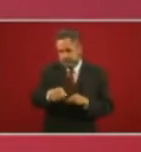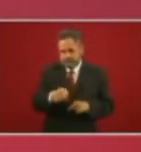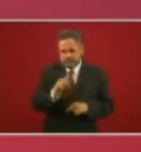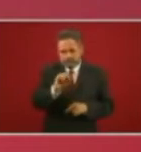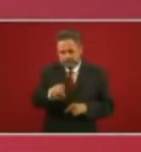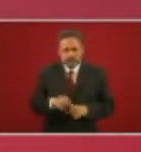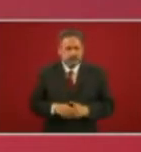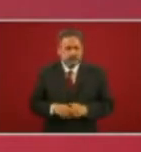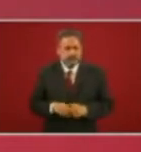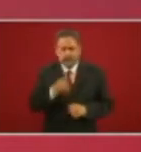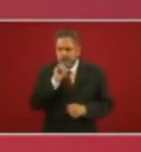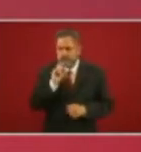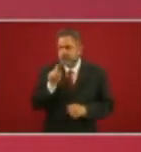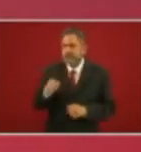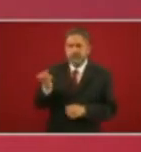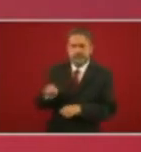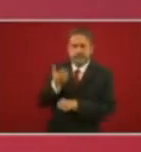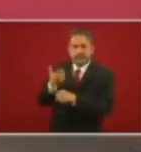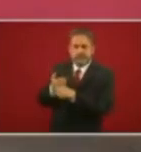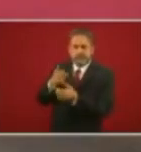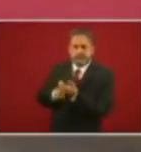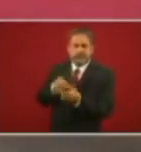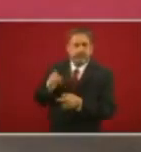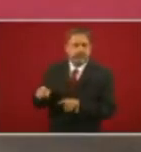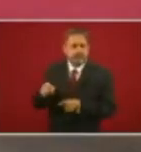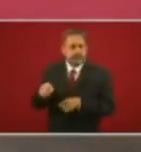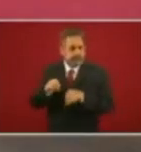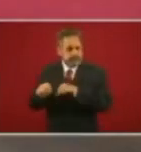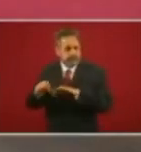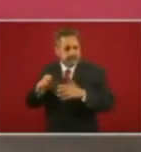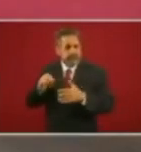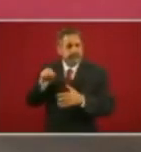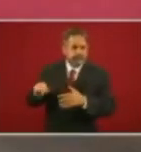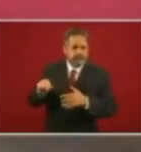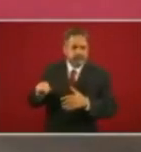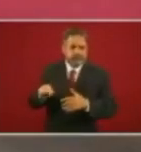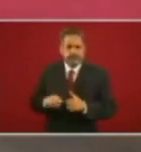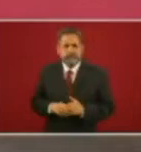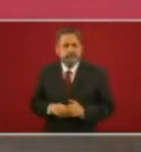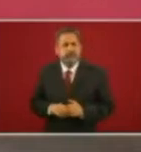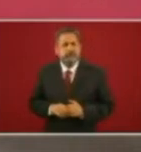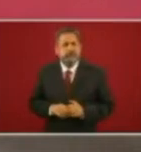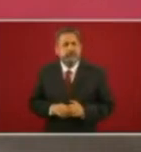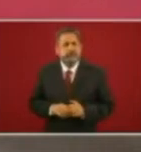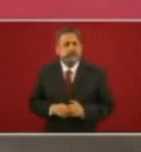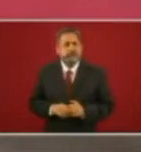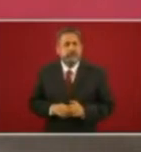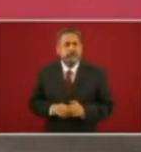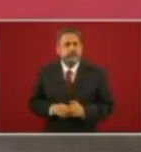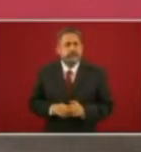caso, la secretaria del trabajo,